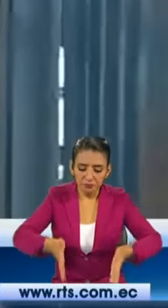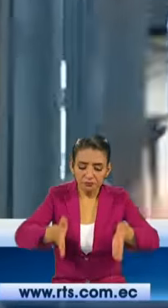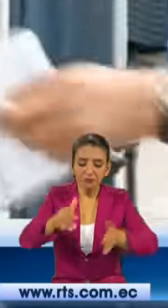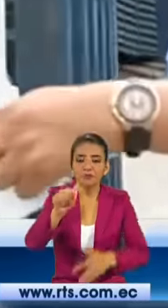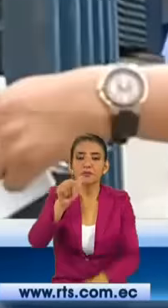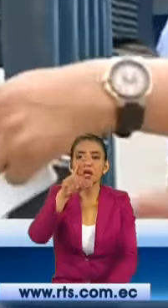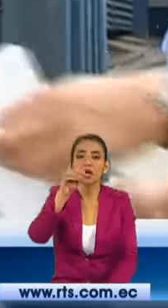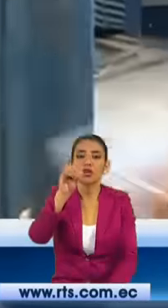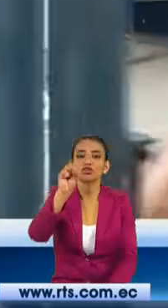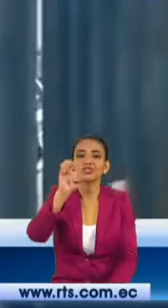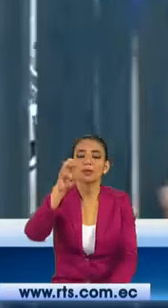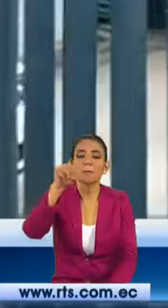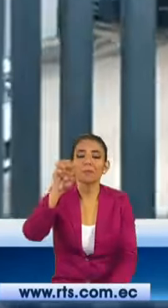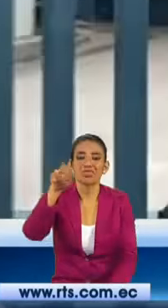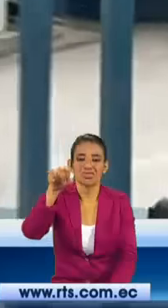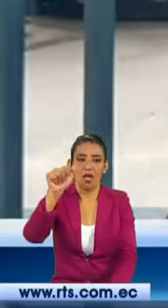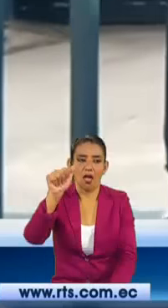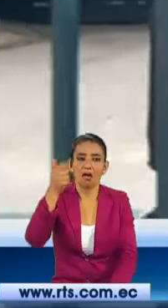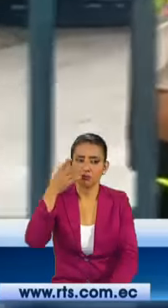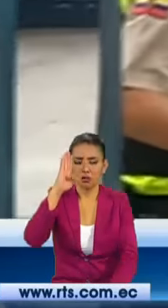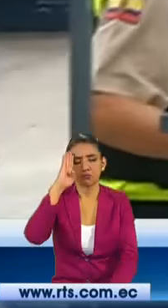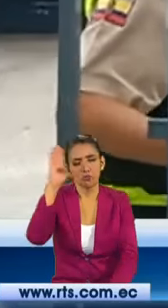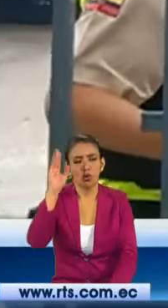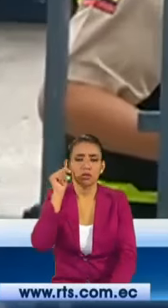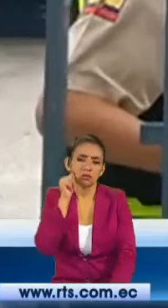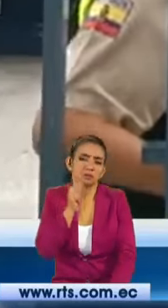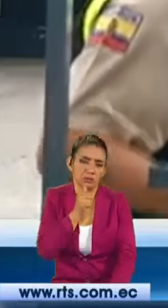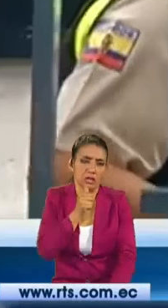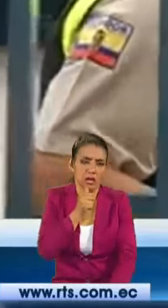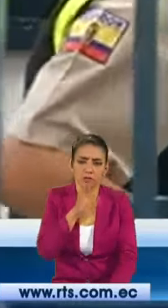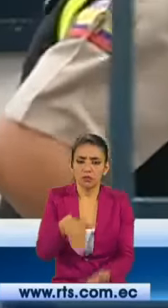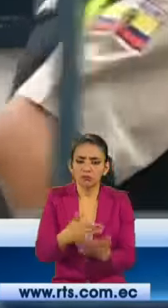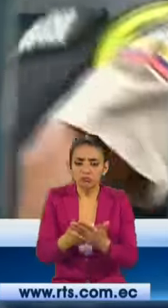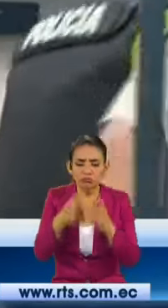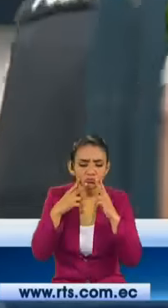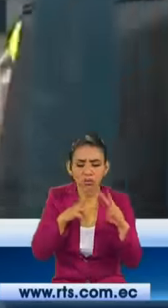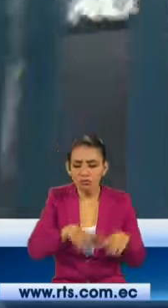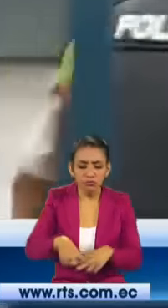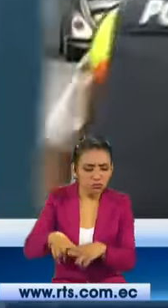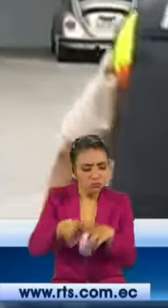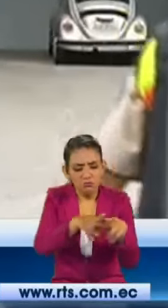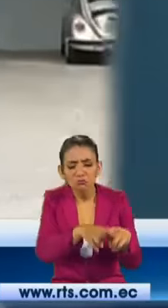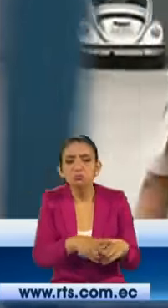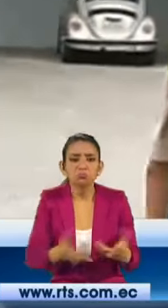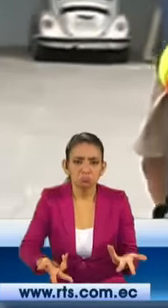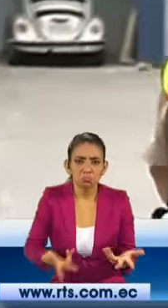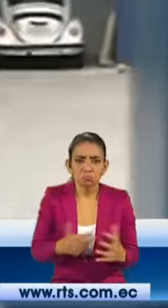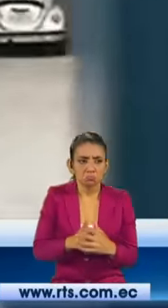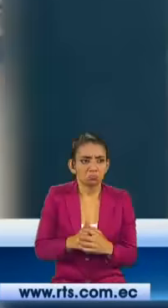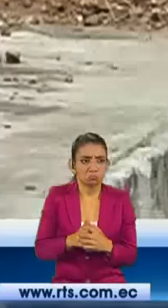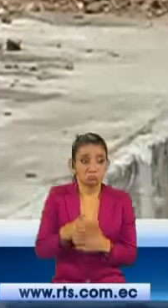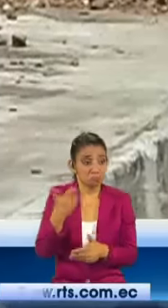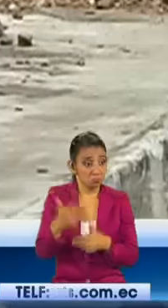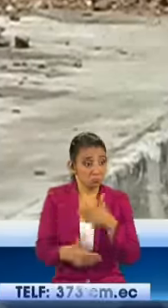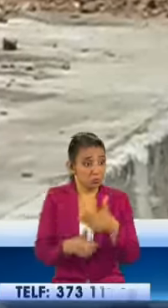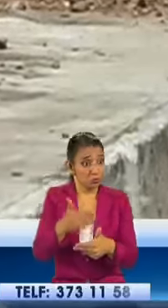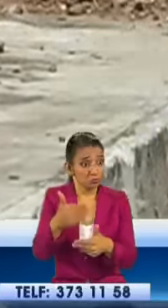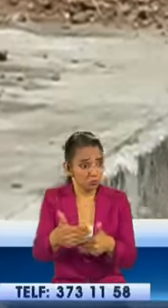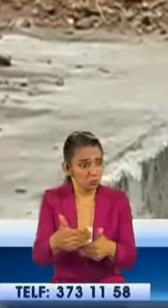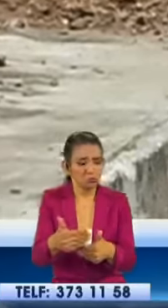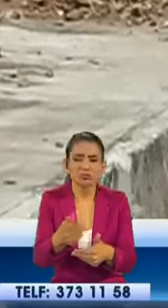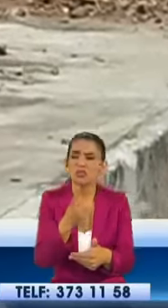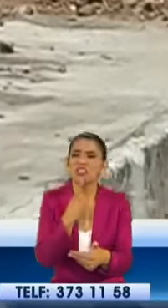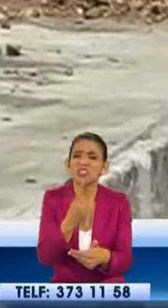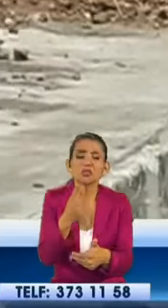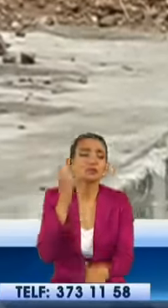Julio Arosemena, hasta donde llegó personal de criminalística para examinar la escena. Minutos después, se estableció que